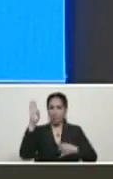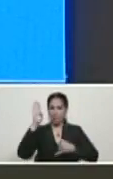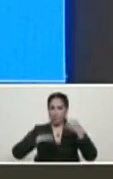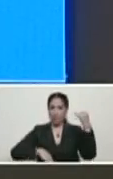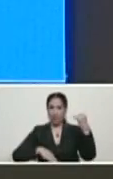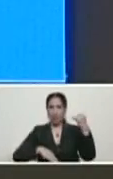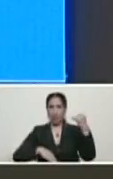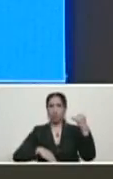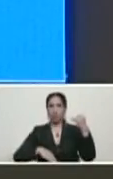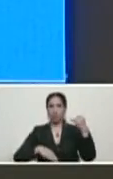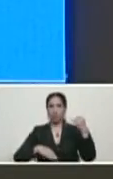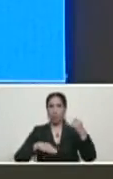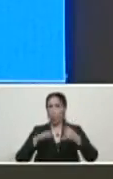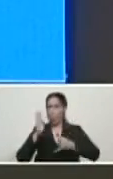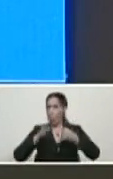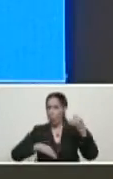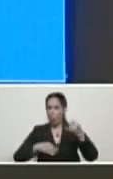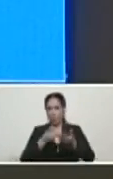a la gente de Irving.